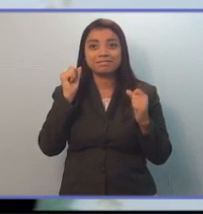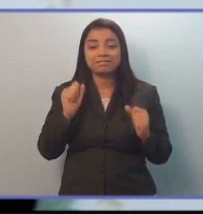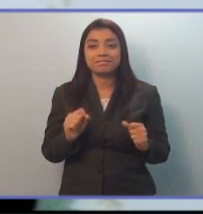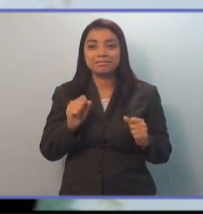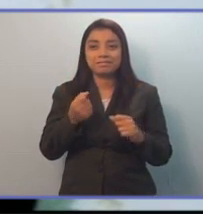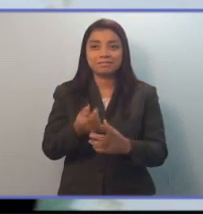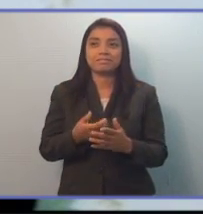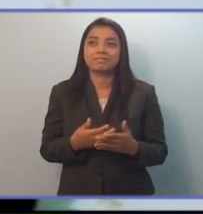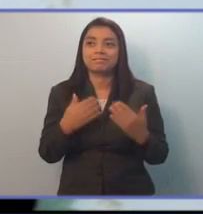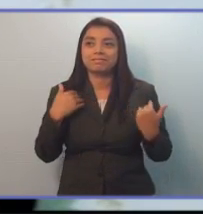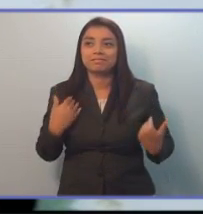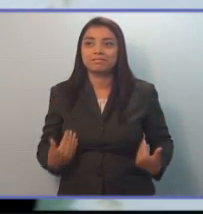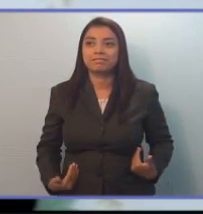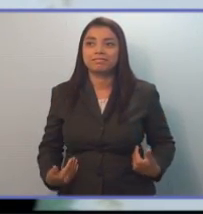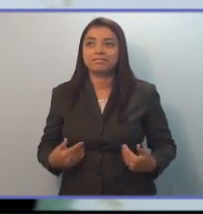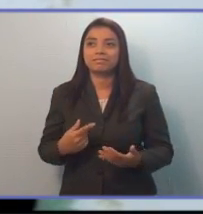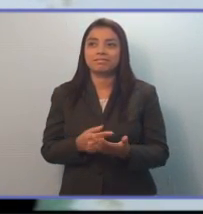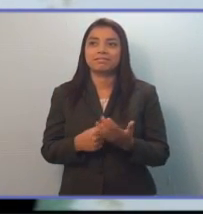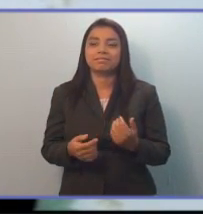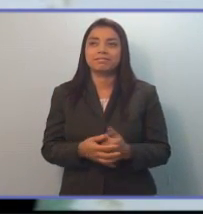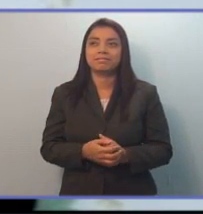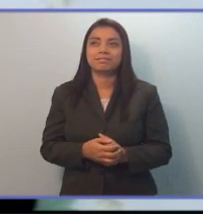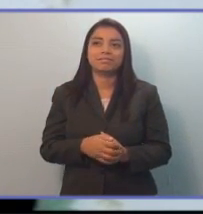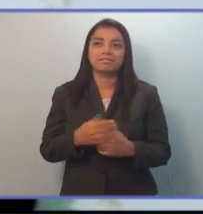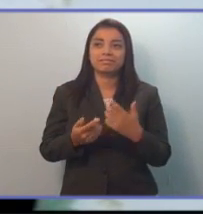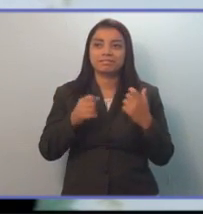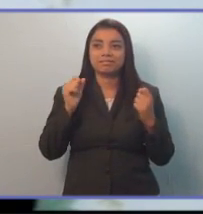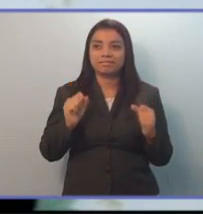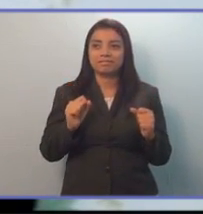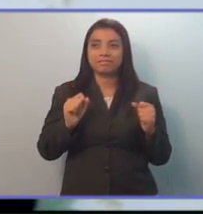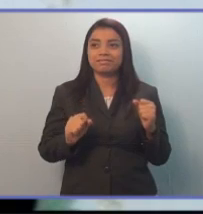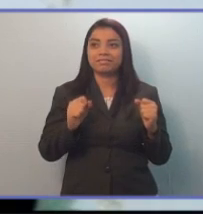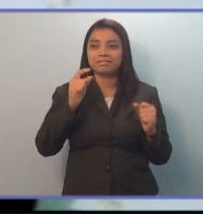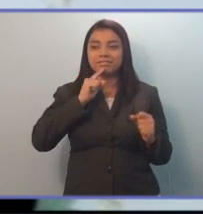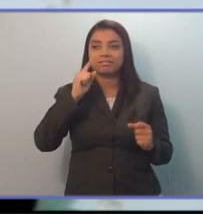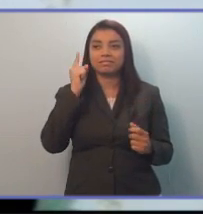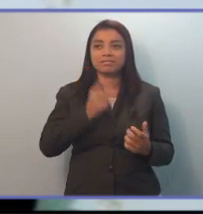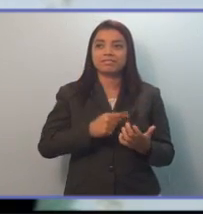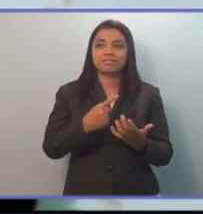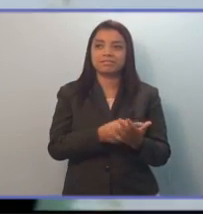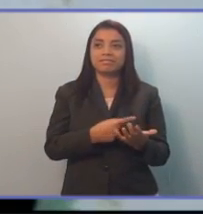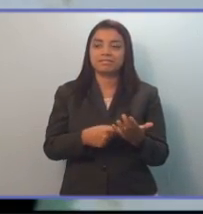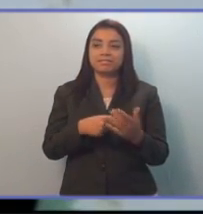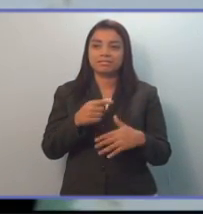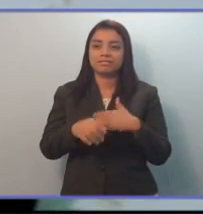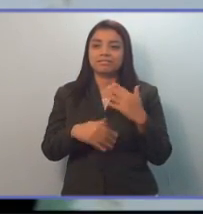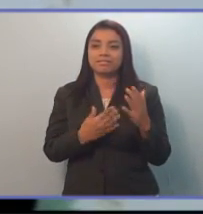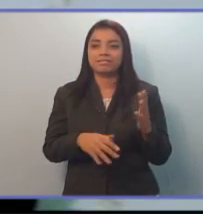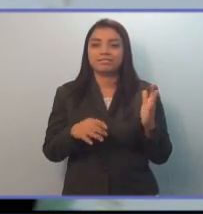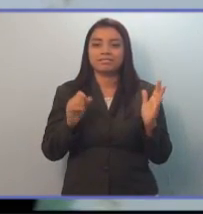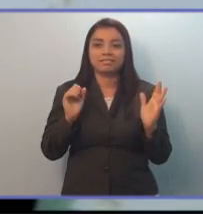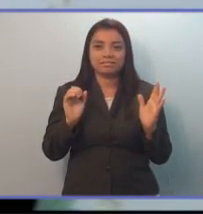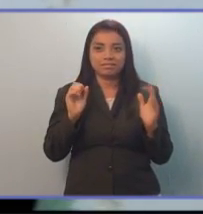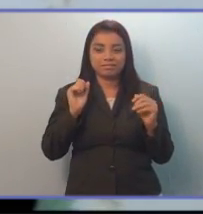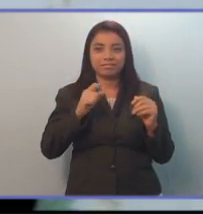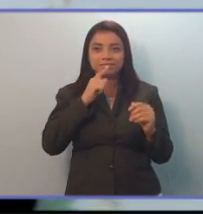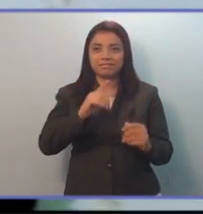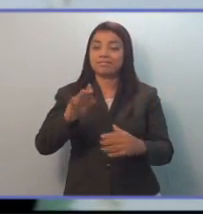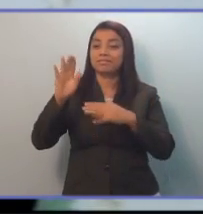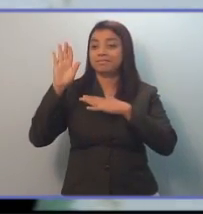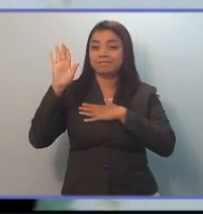estos derechos humanos pues están en la obligación de darles cumplimiento, o